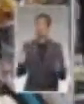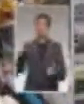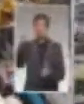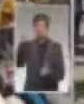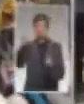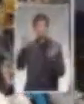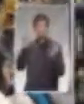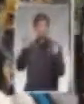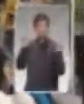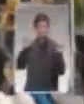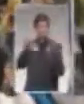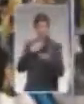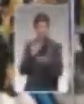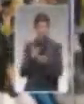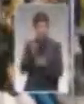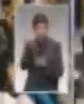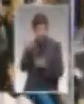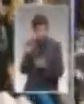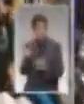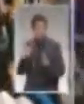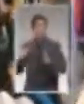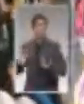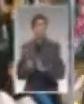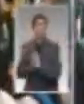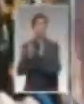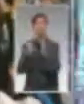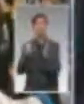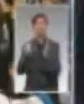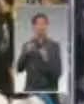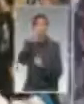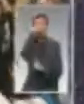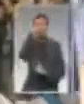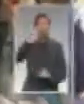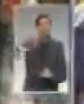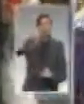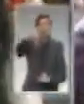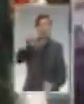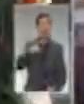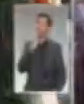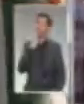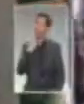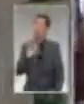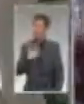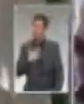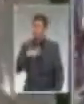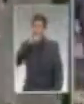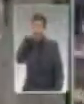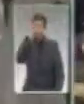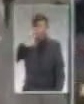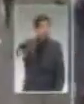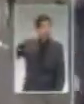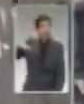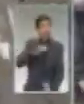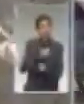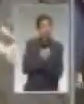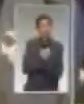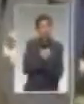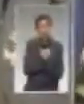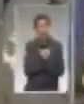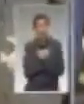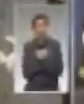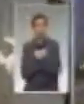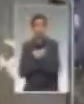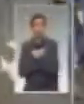tenían la entrada, se enteraron de que venía el Papa, decidieron quedarse igual mirando lo que ocurría acá en el Parque O'Higgins, pero otros sí tenían